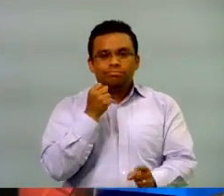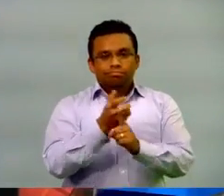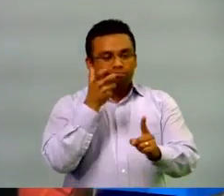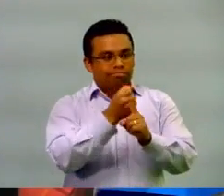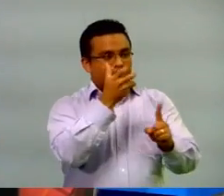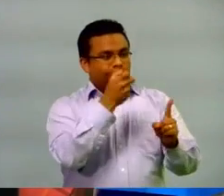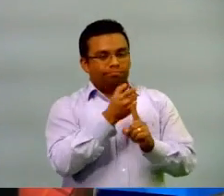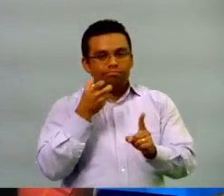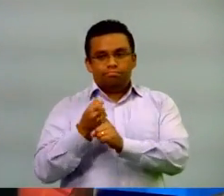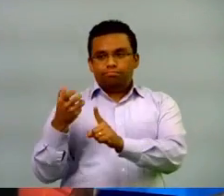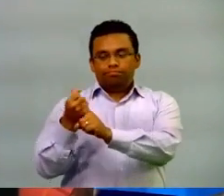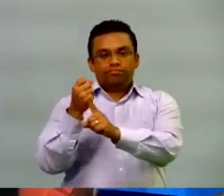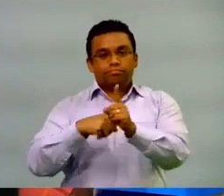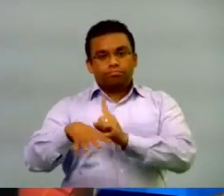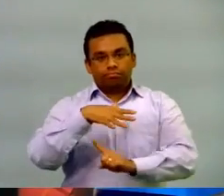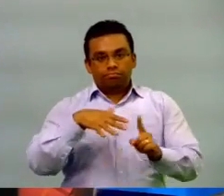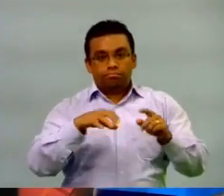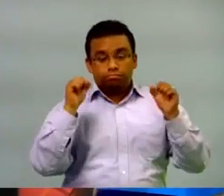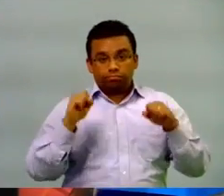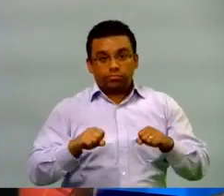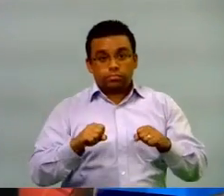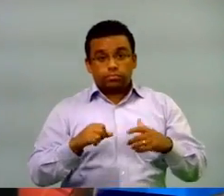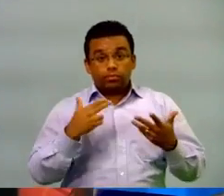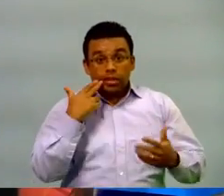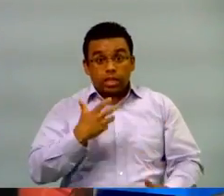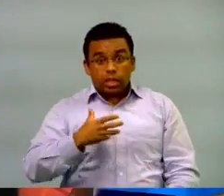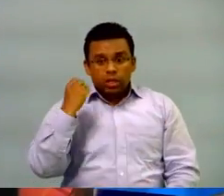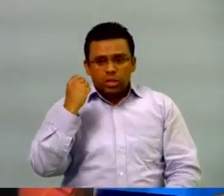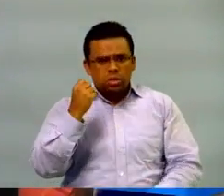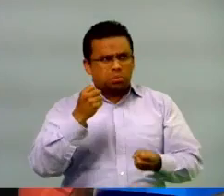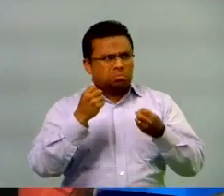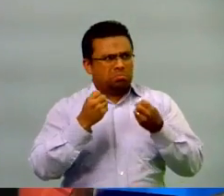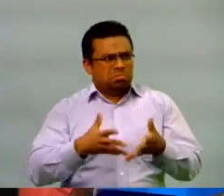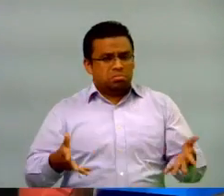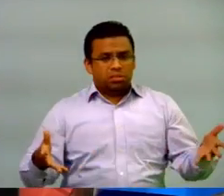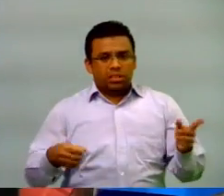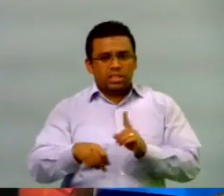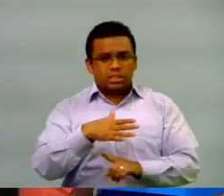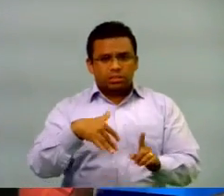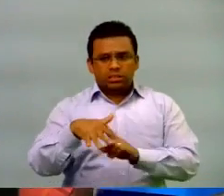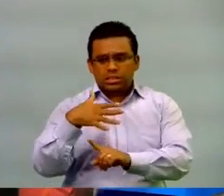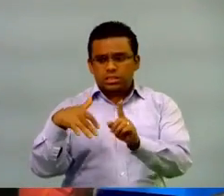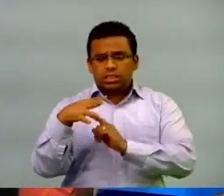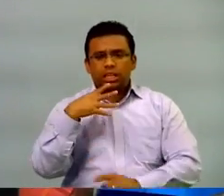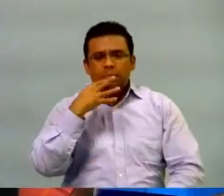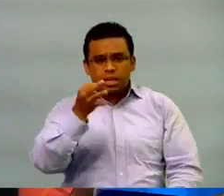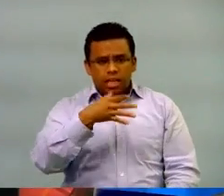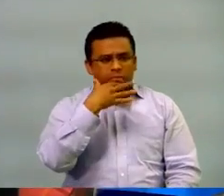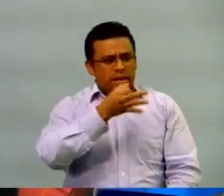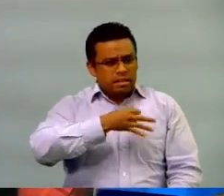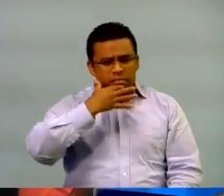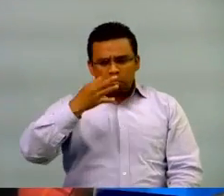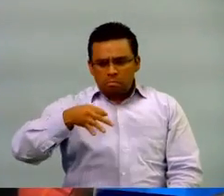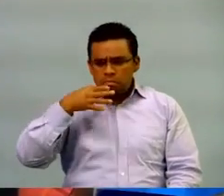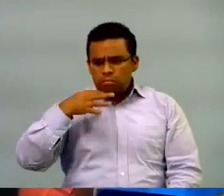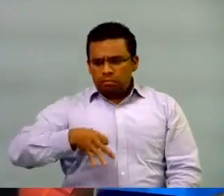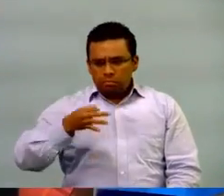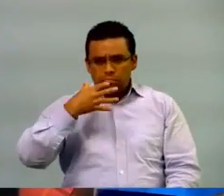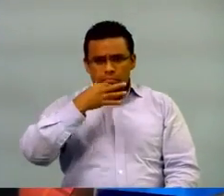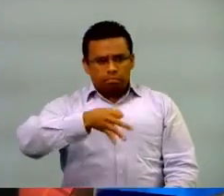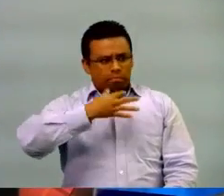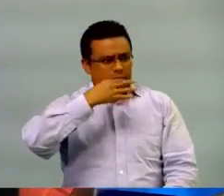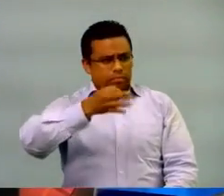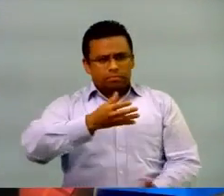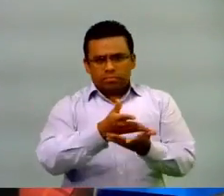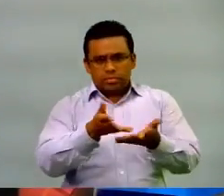programa. Historias hay millones y creo que un medio a través del cual hemos podido como hacer un breve